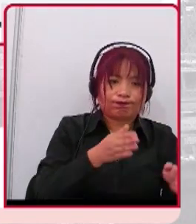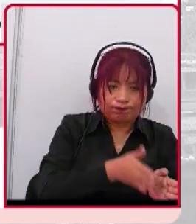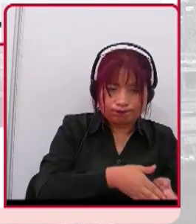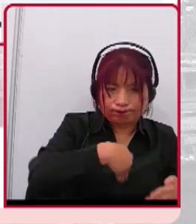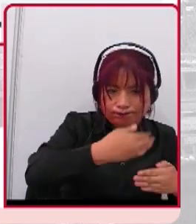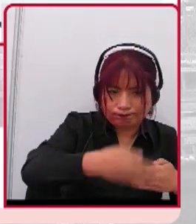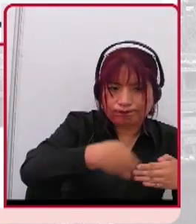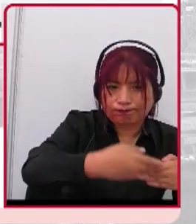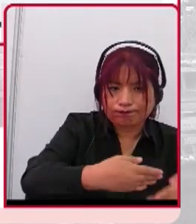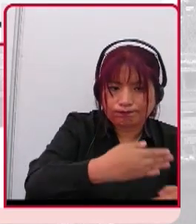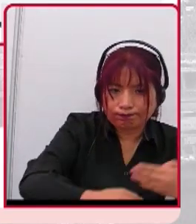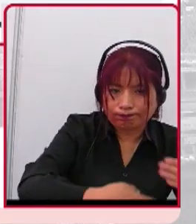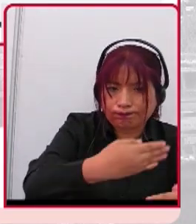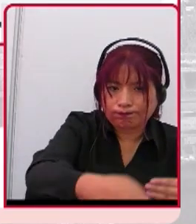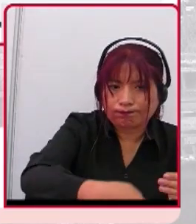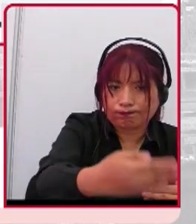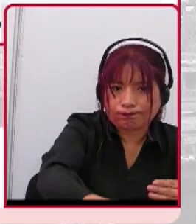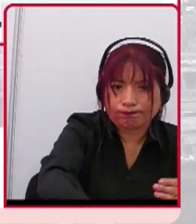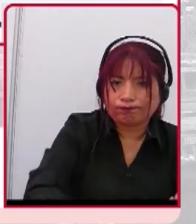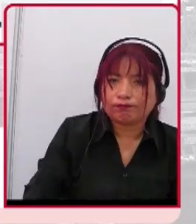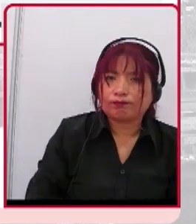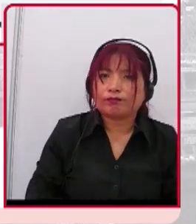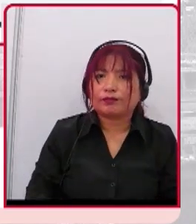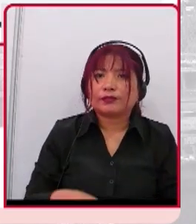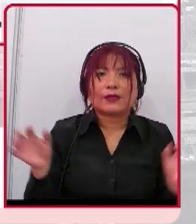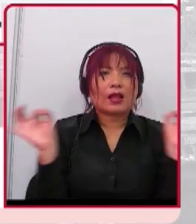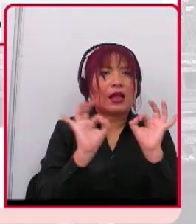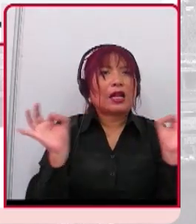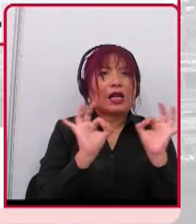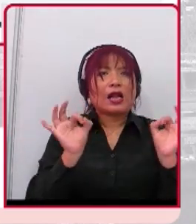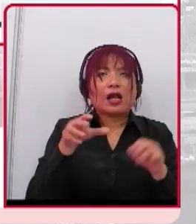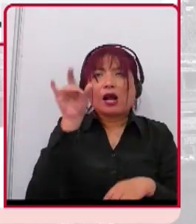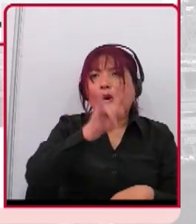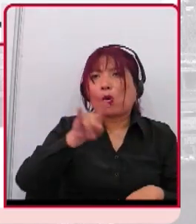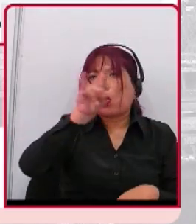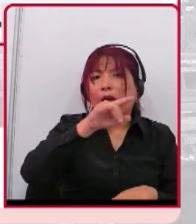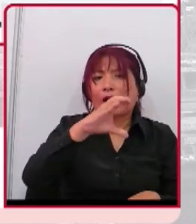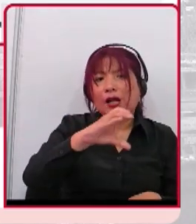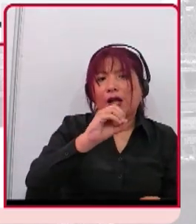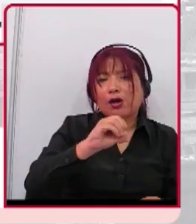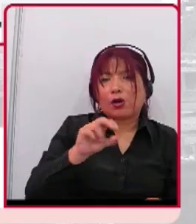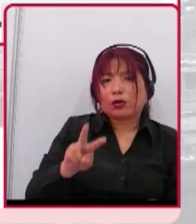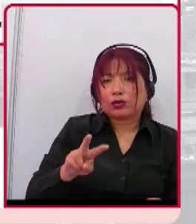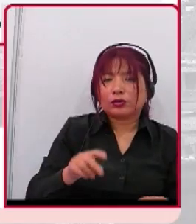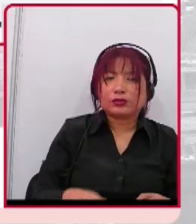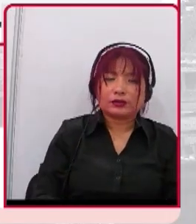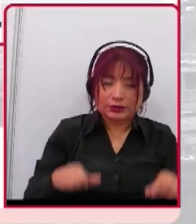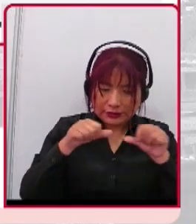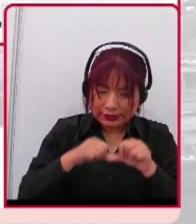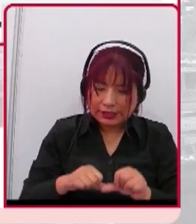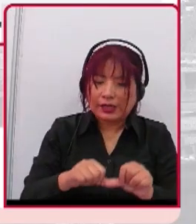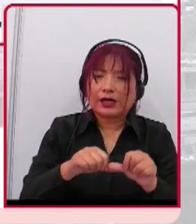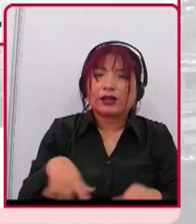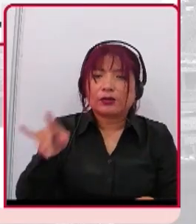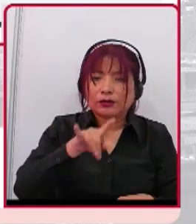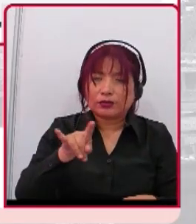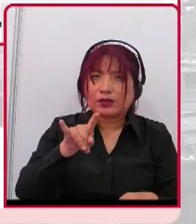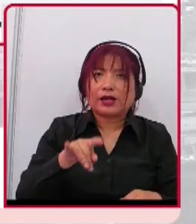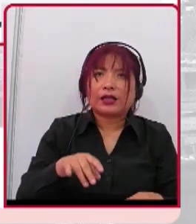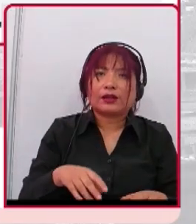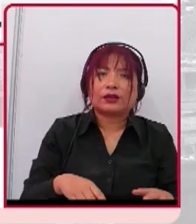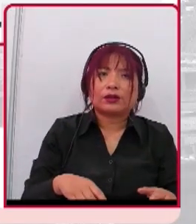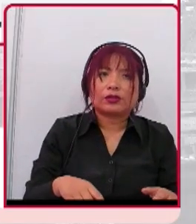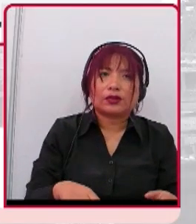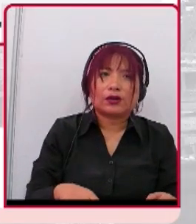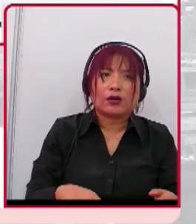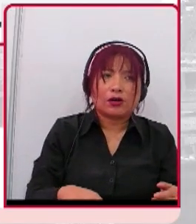flotación sin el uso de CO2, ¿no? De tal manera que pudiéramos mantener o incluso mejorar la eficiencia